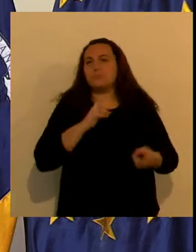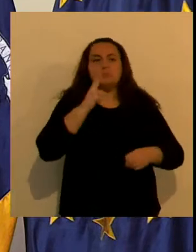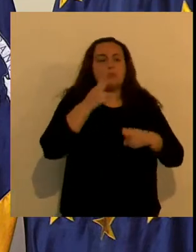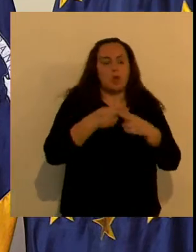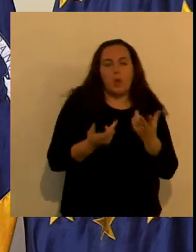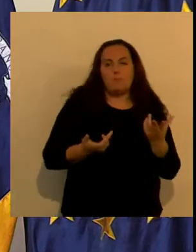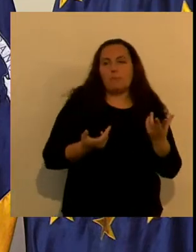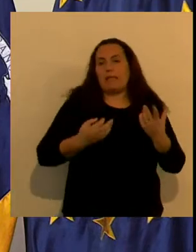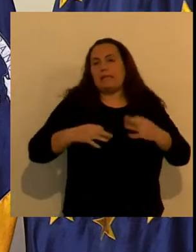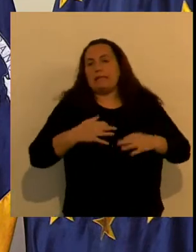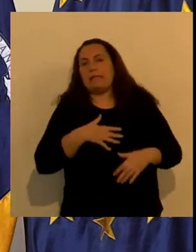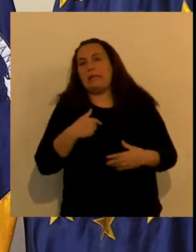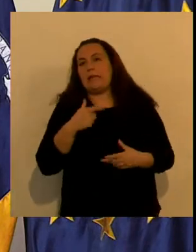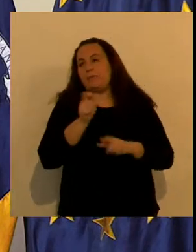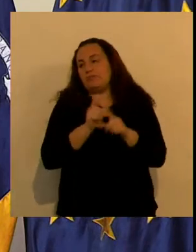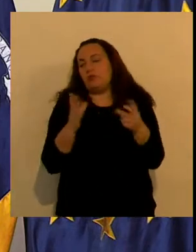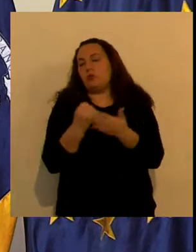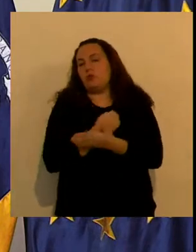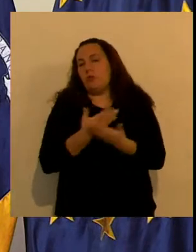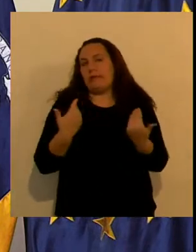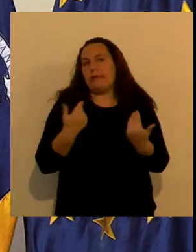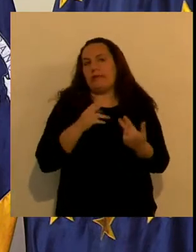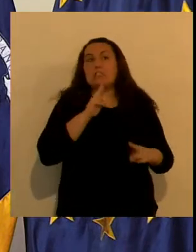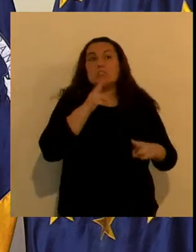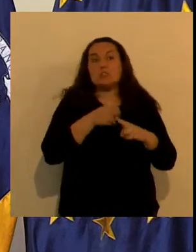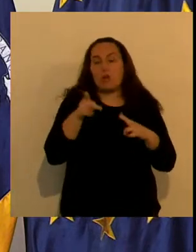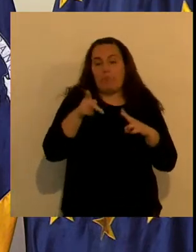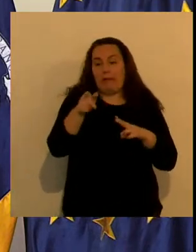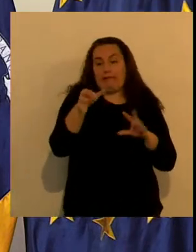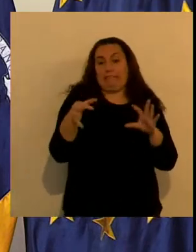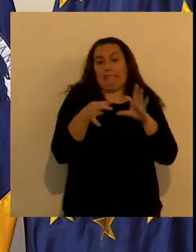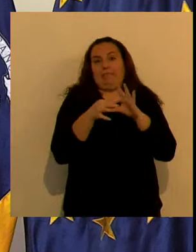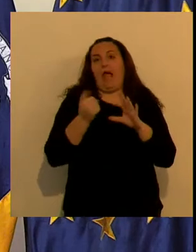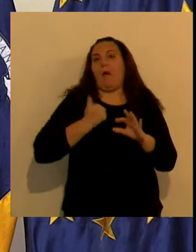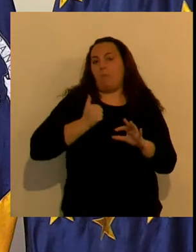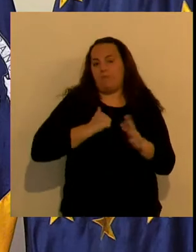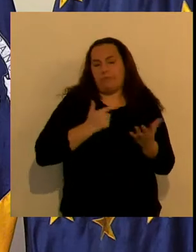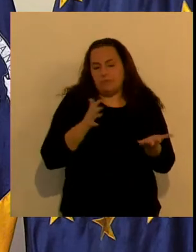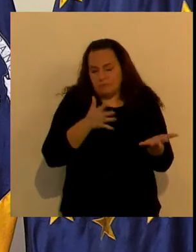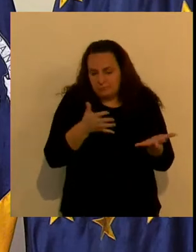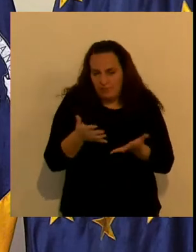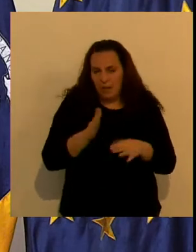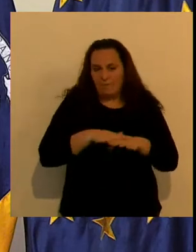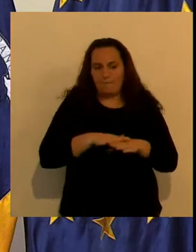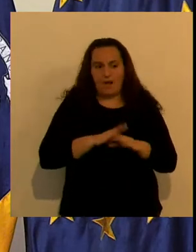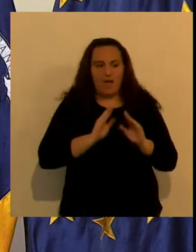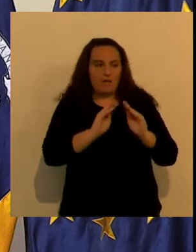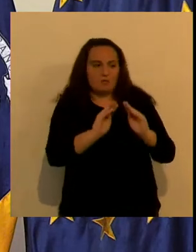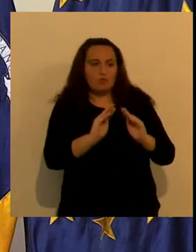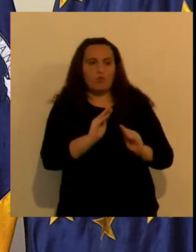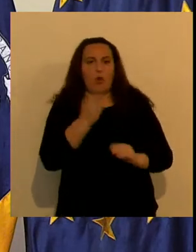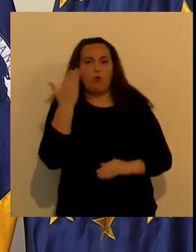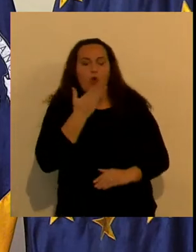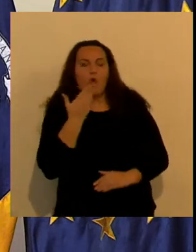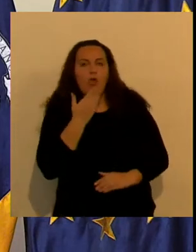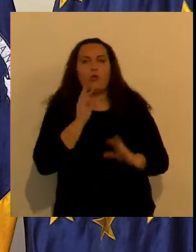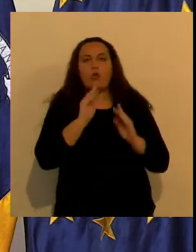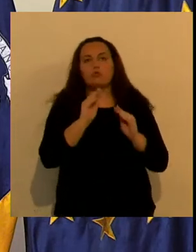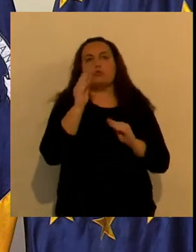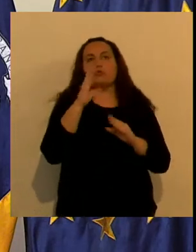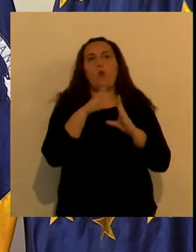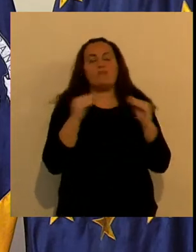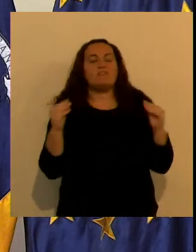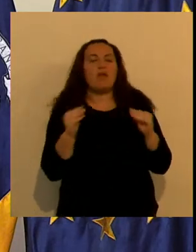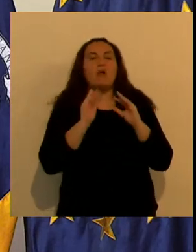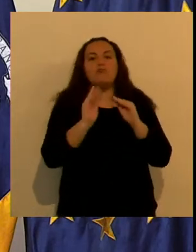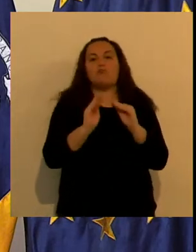quiere, en algún modo, aprovechar el nombre de Stephen Hawking para su fundación, su colegio, la universidad o lo que